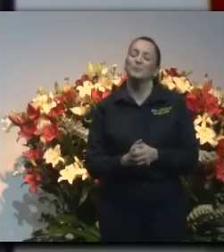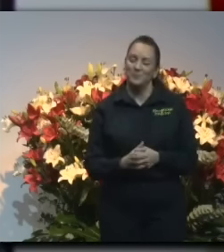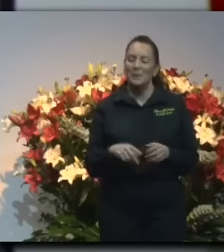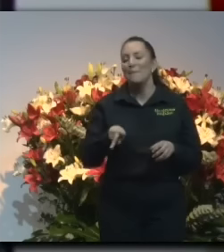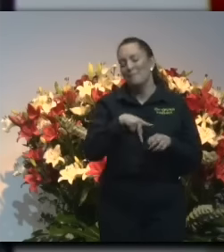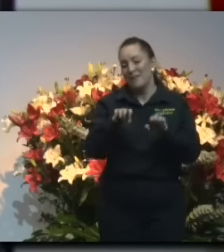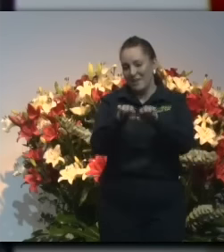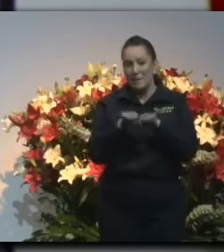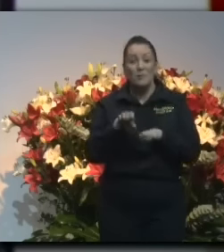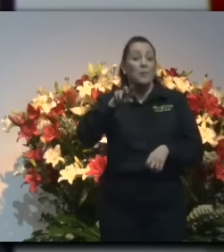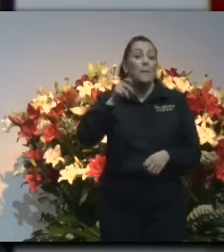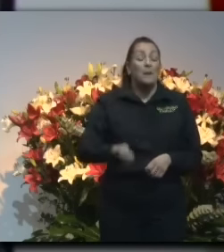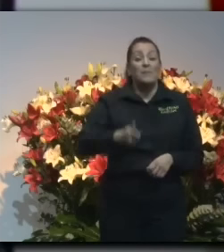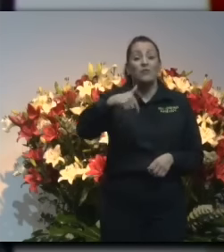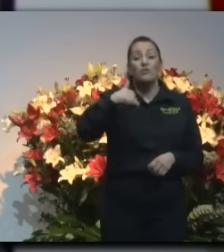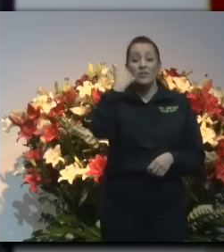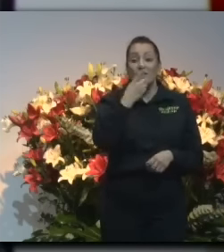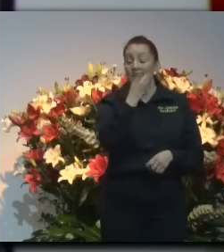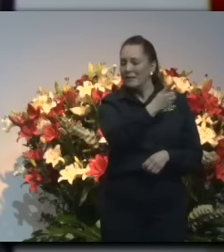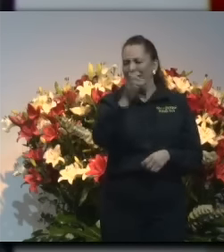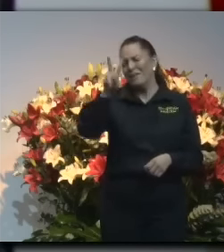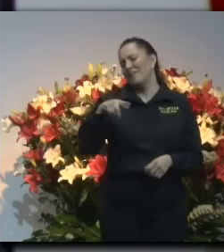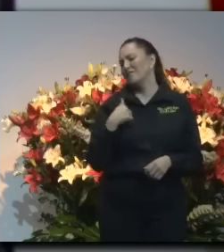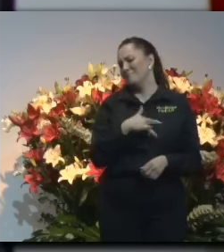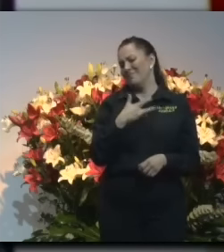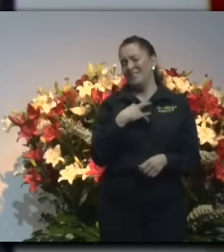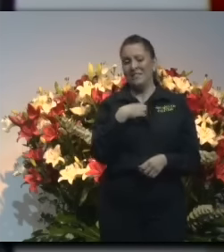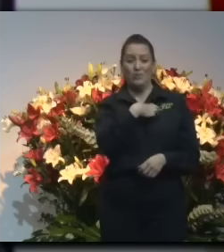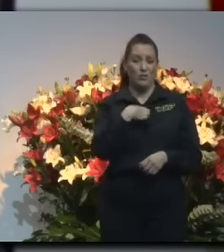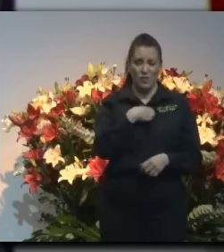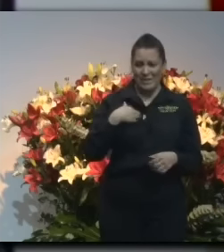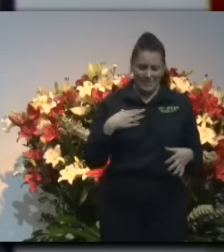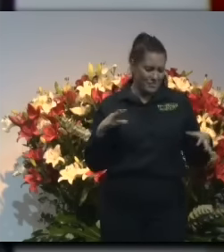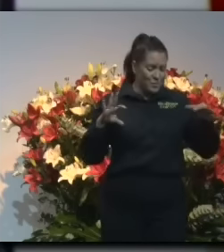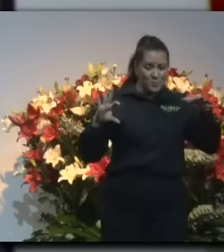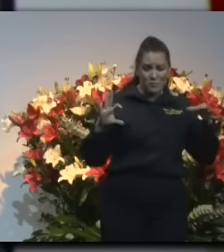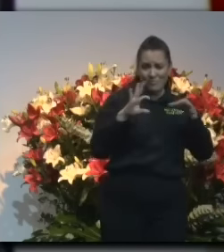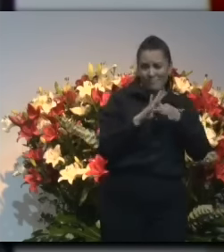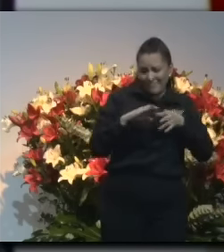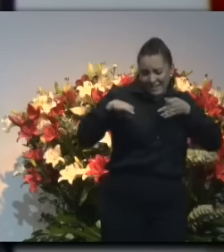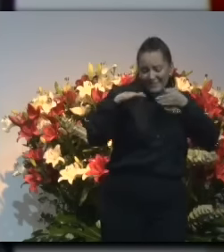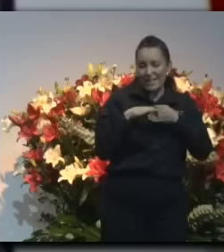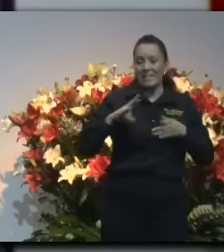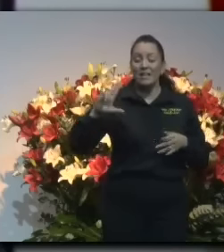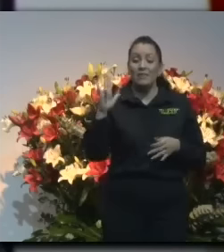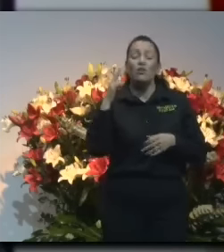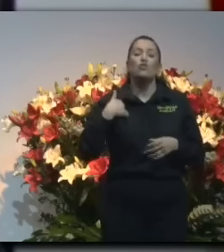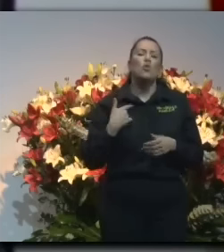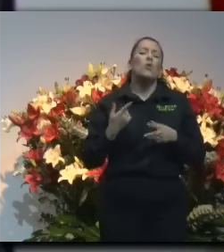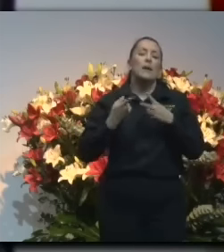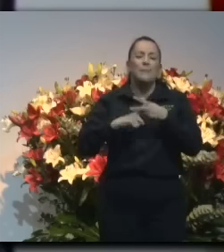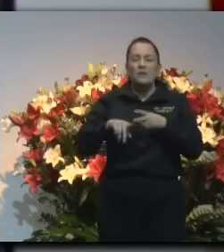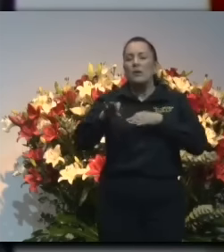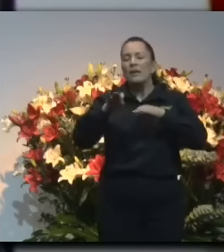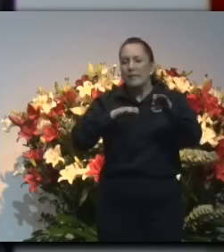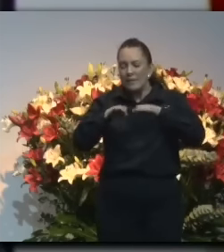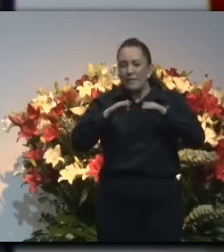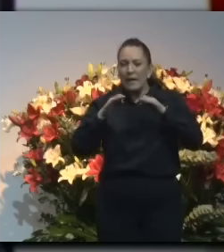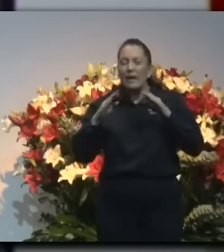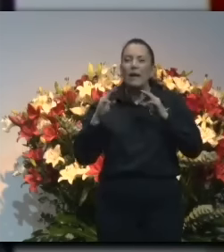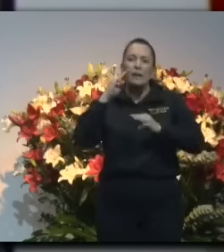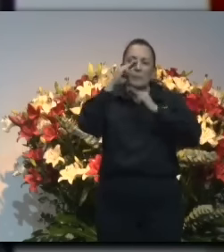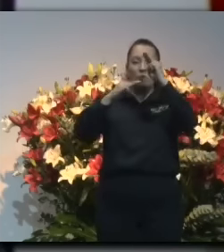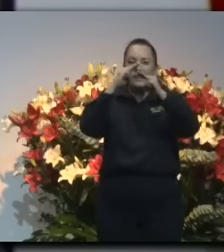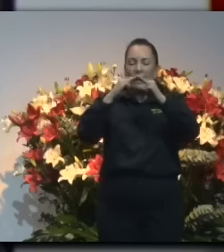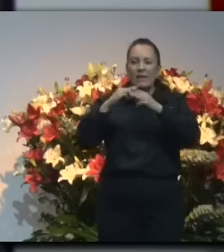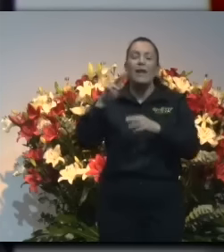decirles que estoy muy contenta de estar aquí. Yo me siento muy cercana a la Ibero. Yo empecé a trabajar en la Sierra Tarahumara, pues obviamente con los jesuitas desde